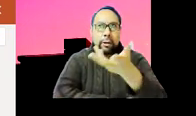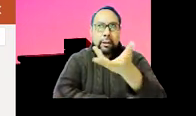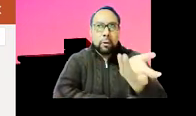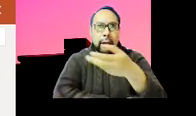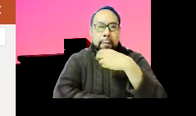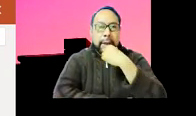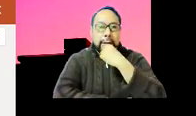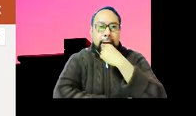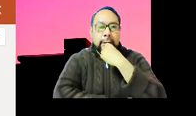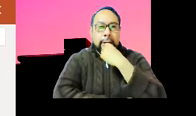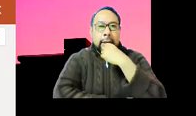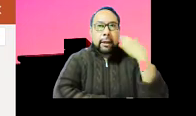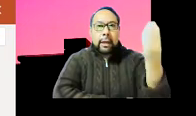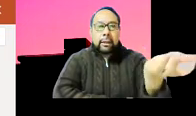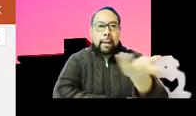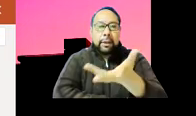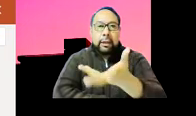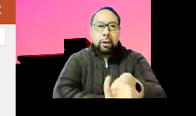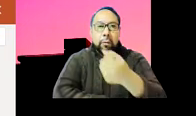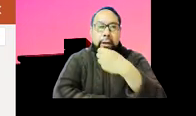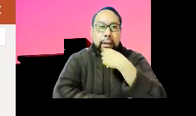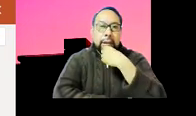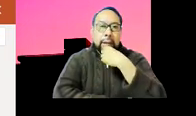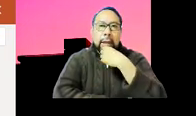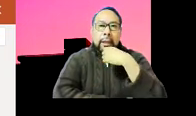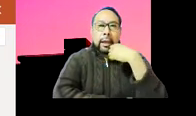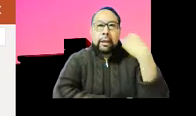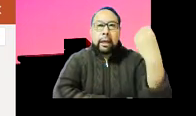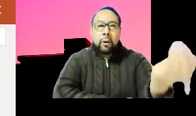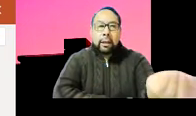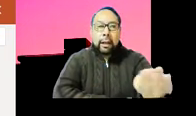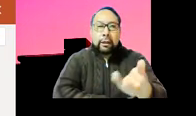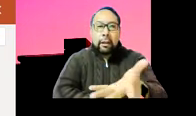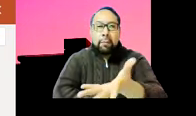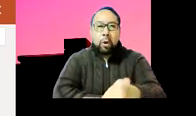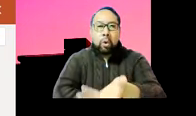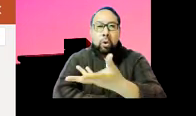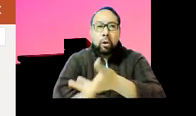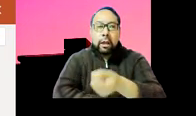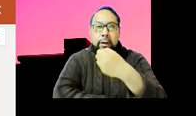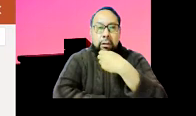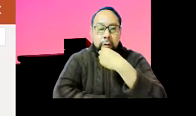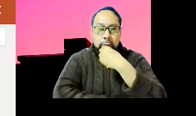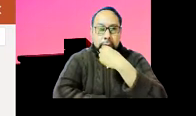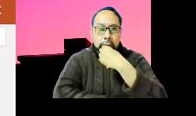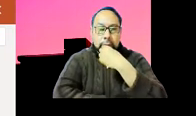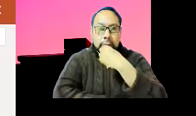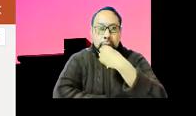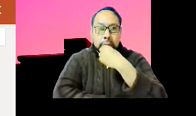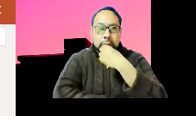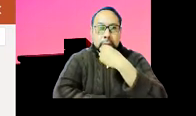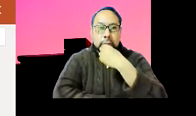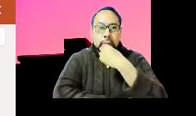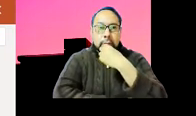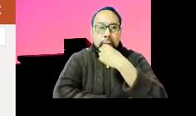¿Para qué estoy haciendo esta campaña? ¿Qué está pidiendo mi cliente? ¿Qué quiero resaltar del producto o servicio?